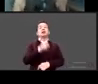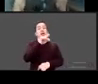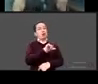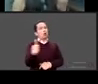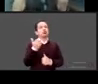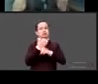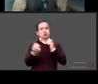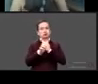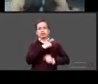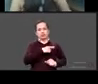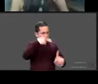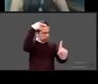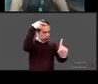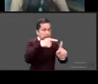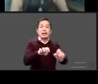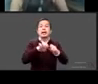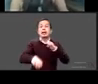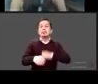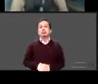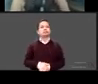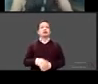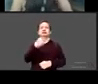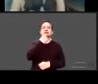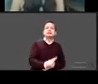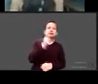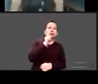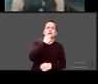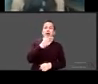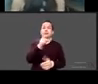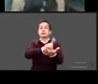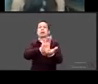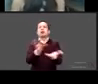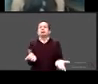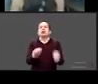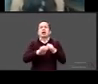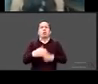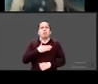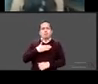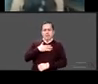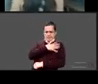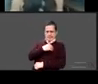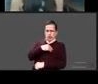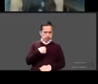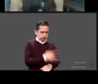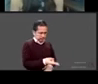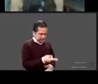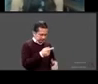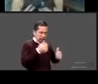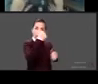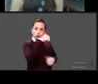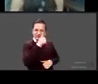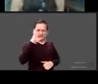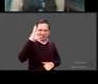niños con discapacidad, por ejemplo, si mi hijo o hija es autista, entonces, ¿cómo puedo trabajar con ellas y con ellos? A lo mejor en situación de